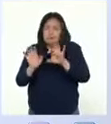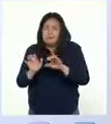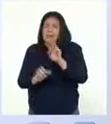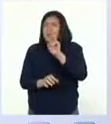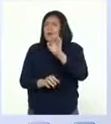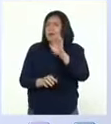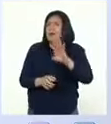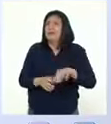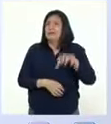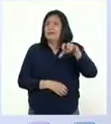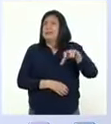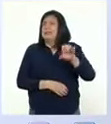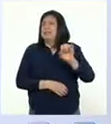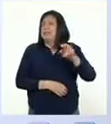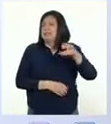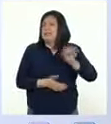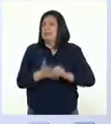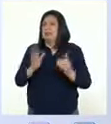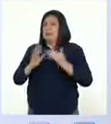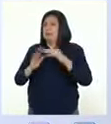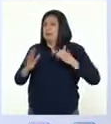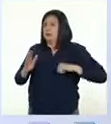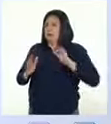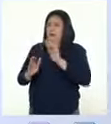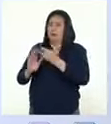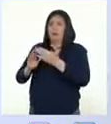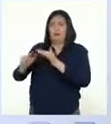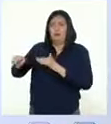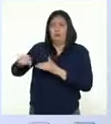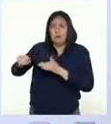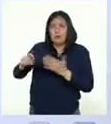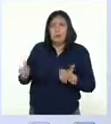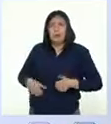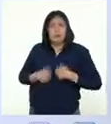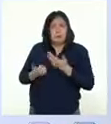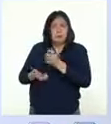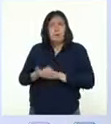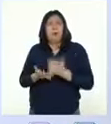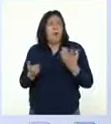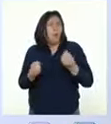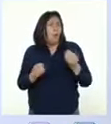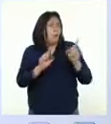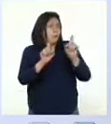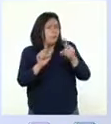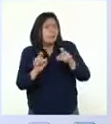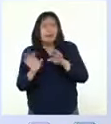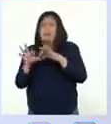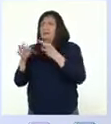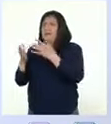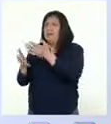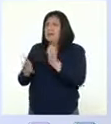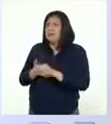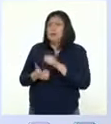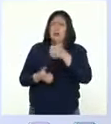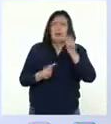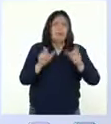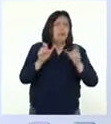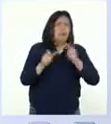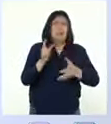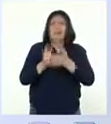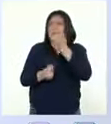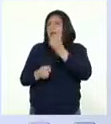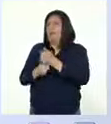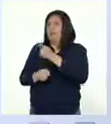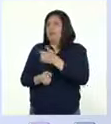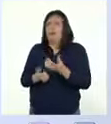la página web del SENAMI, la municipalidad de la localidad donde viven, o preguntando a sus familiares y otras personas